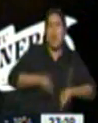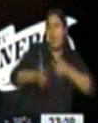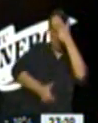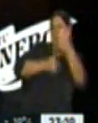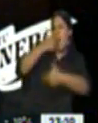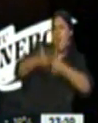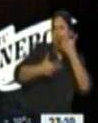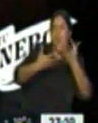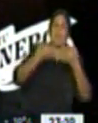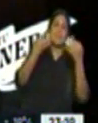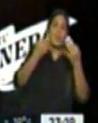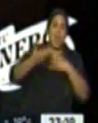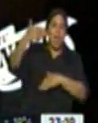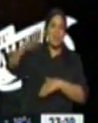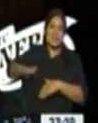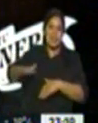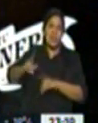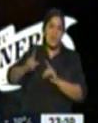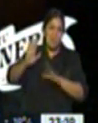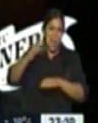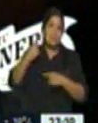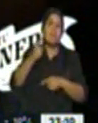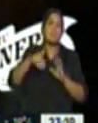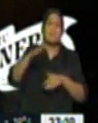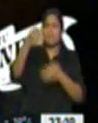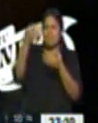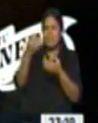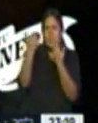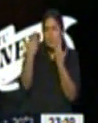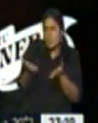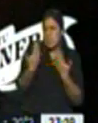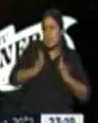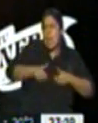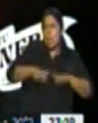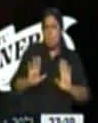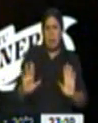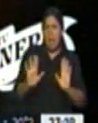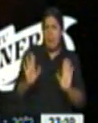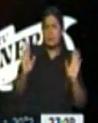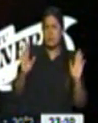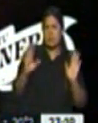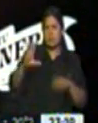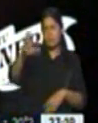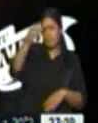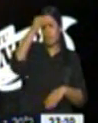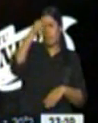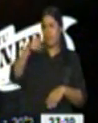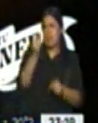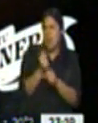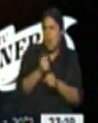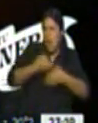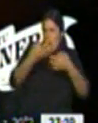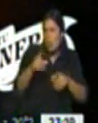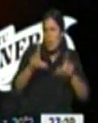infancia. Pero sobre todo, fue un hombre sencillo y caballero que nunca olvidó su origen de trabajador de la televisión, del detrás de